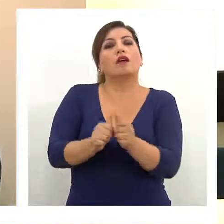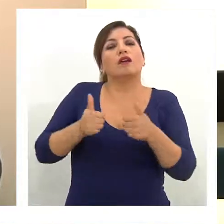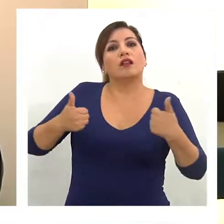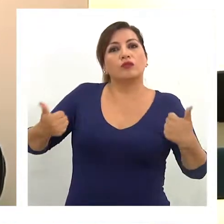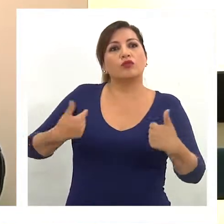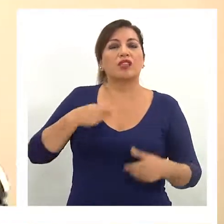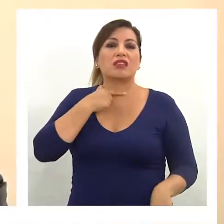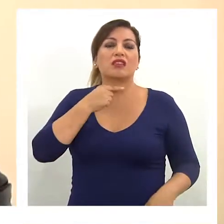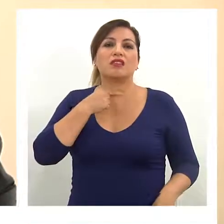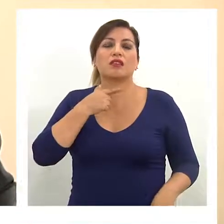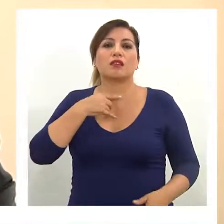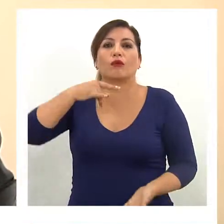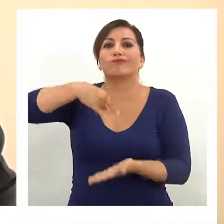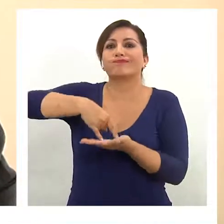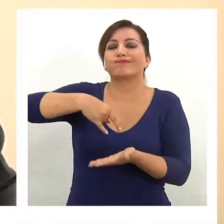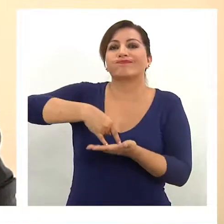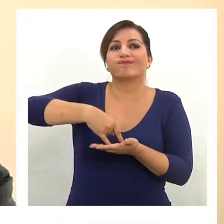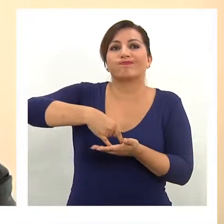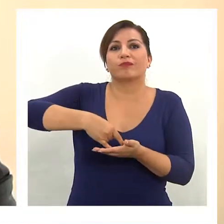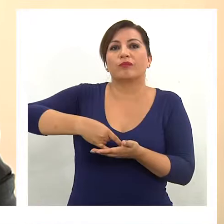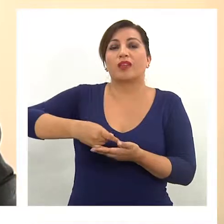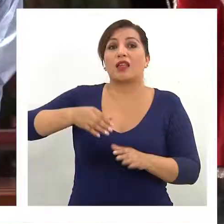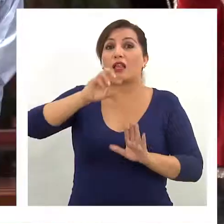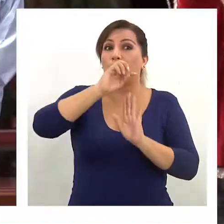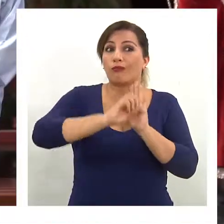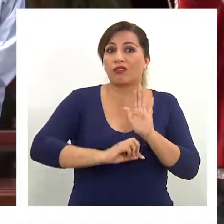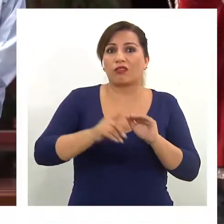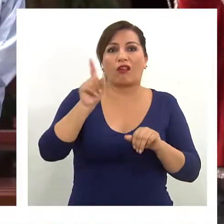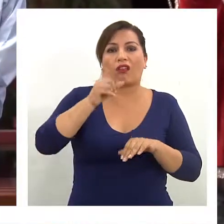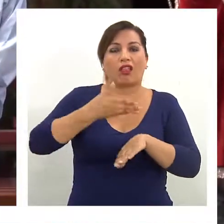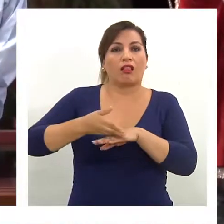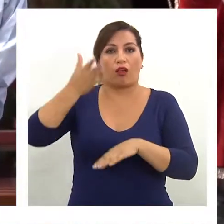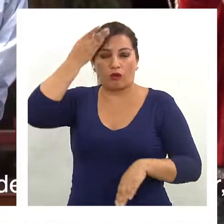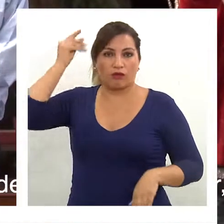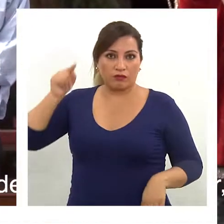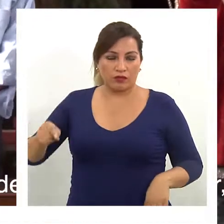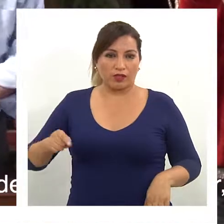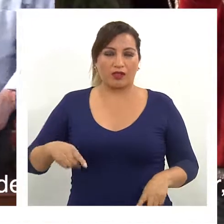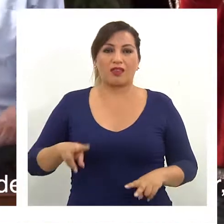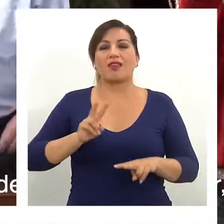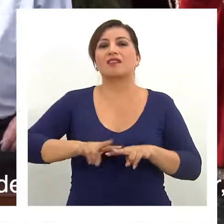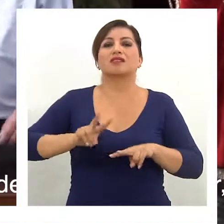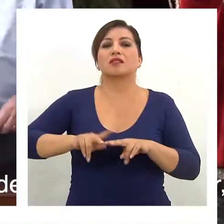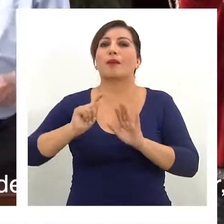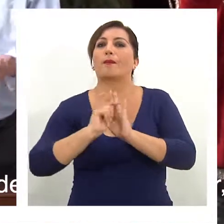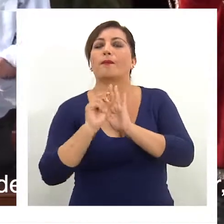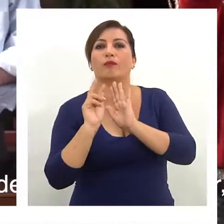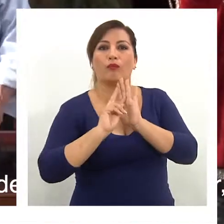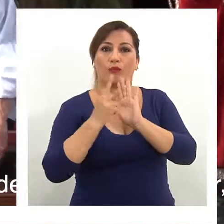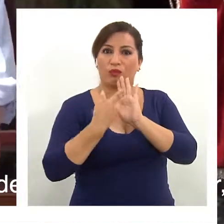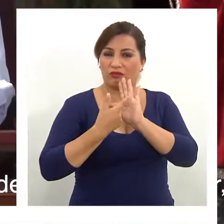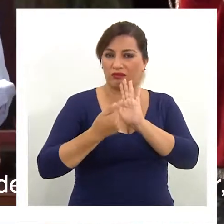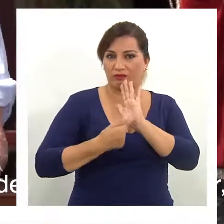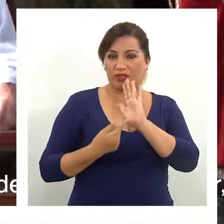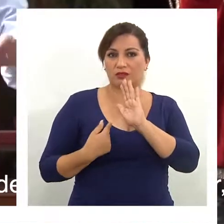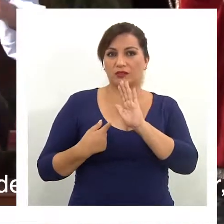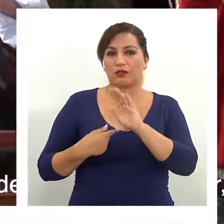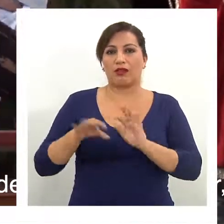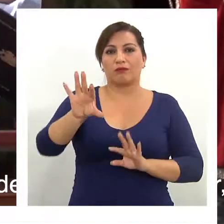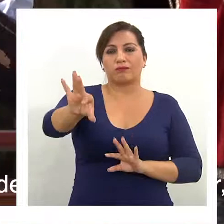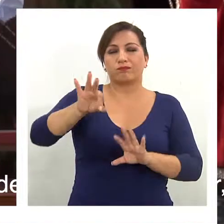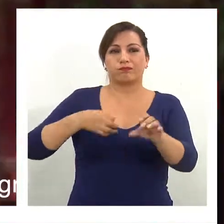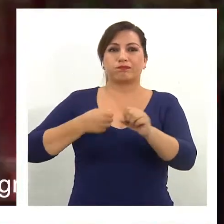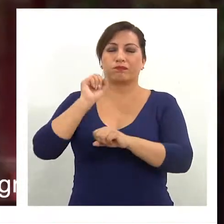autoridades esperan que los parlamentarios no desechen el proyecto y discutan ambas modificaciones con el fin de mejorar el proceso de admisión al